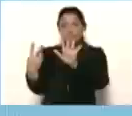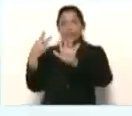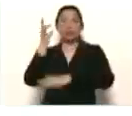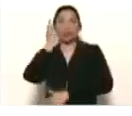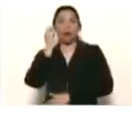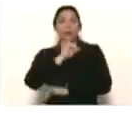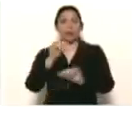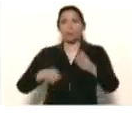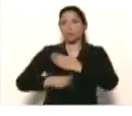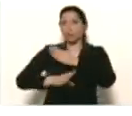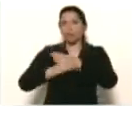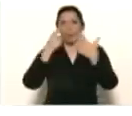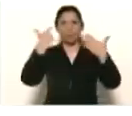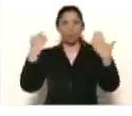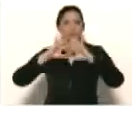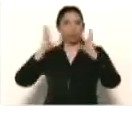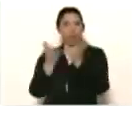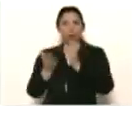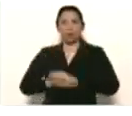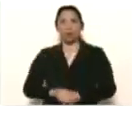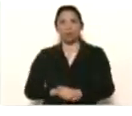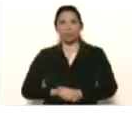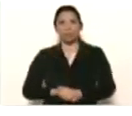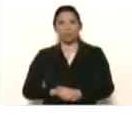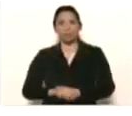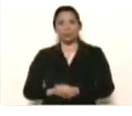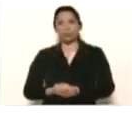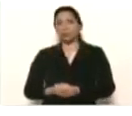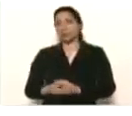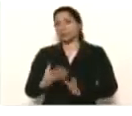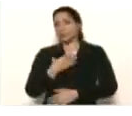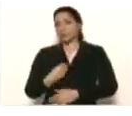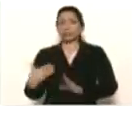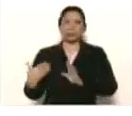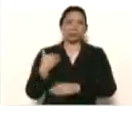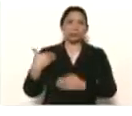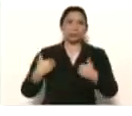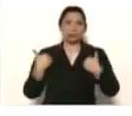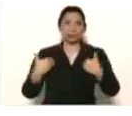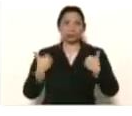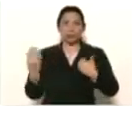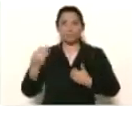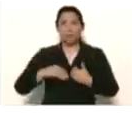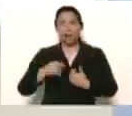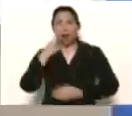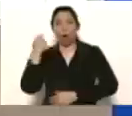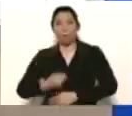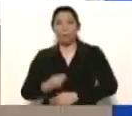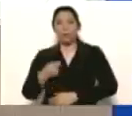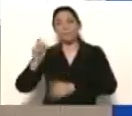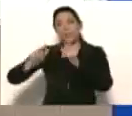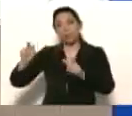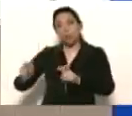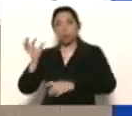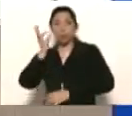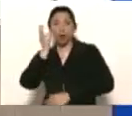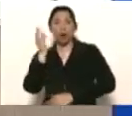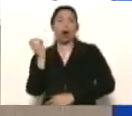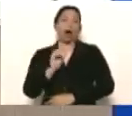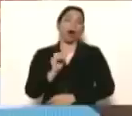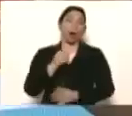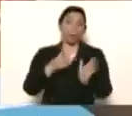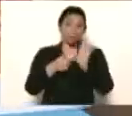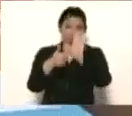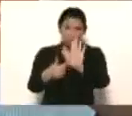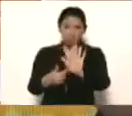la tendencia mundial de que afecta más a los hombres que a las personas del sexo femenino ya que está una